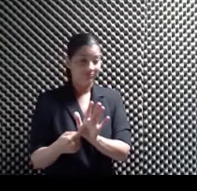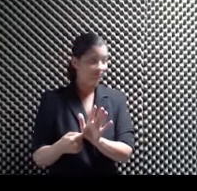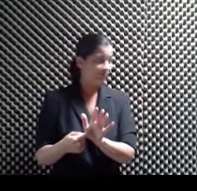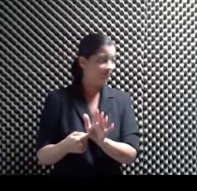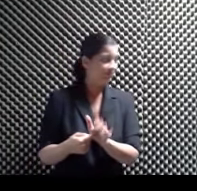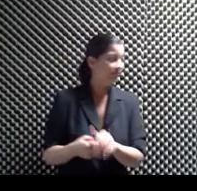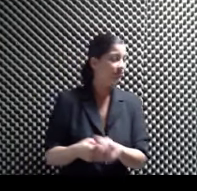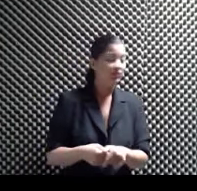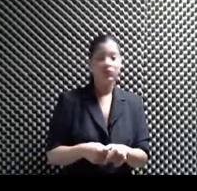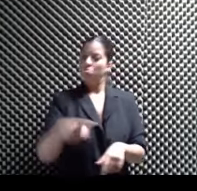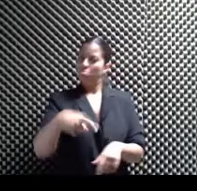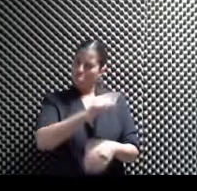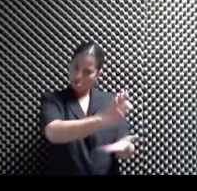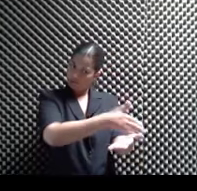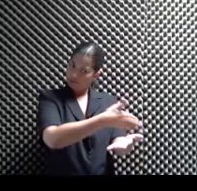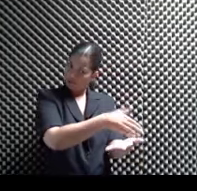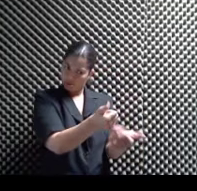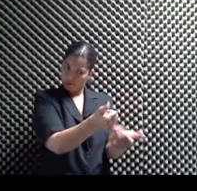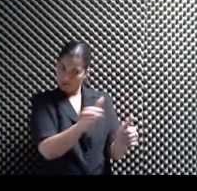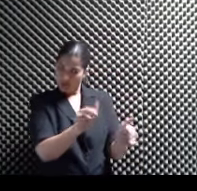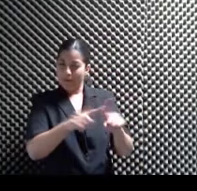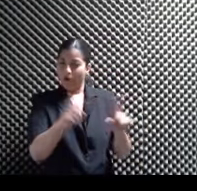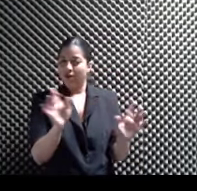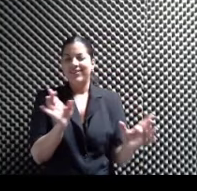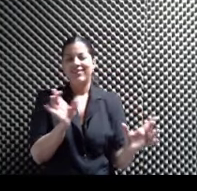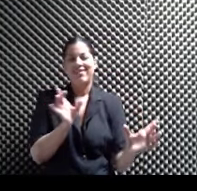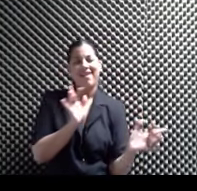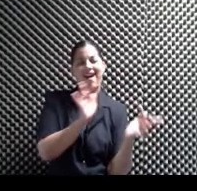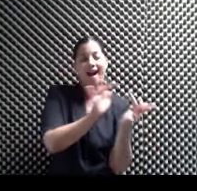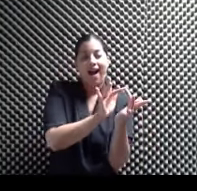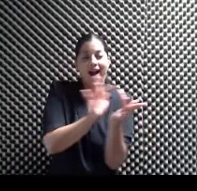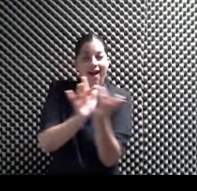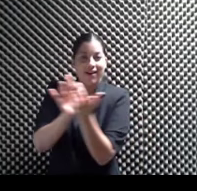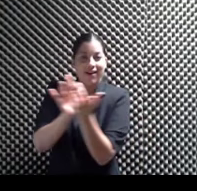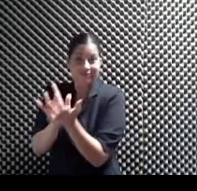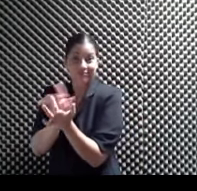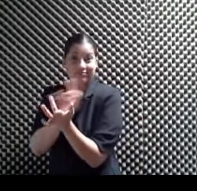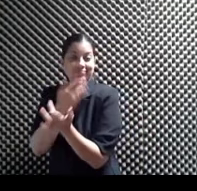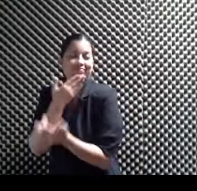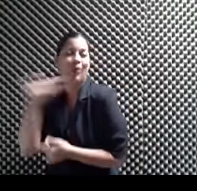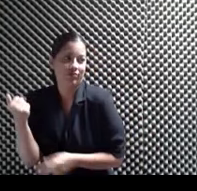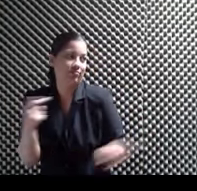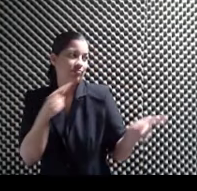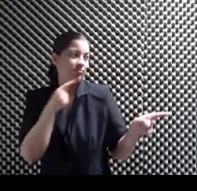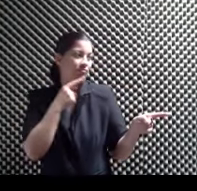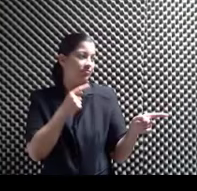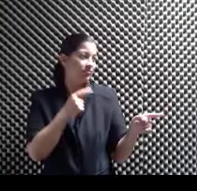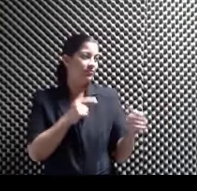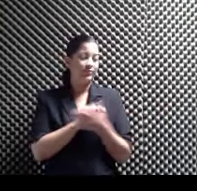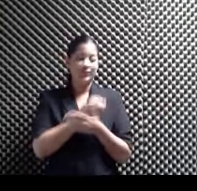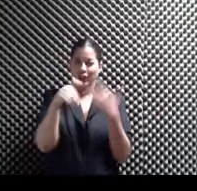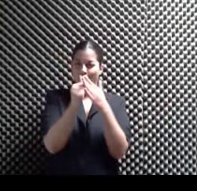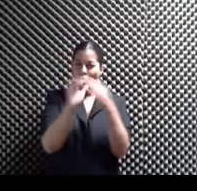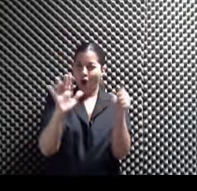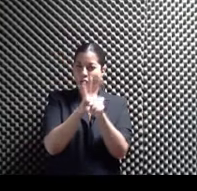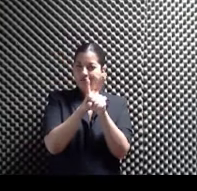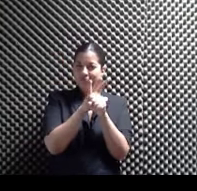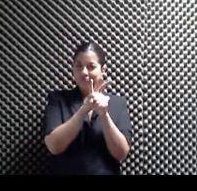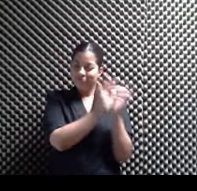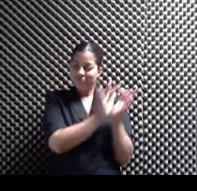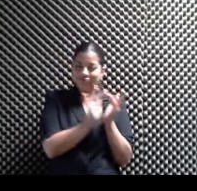hacen Lo que ustedes quieran Pero si se conectan Pues está chévere Hacer lo que lo llamo El globo El todo Exactamente Y